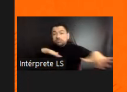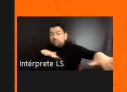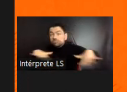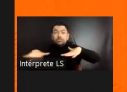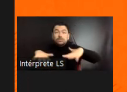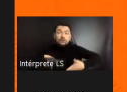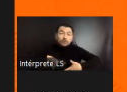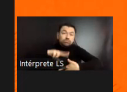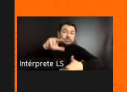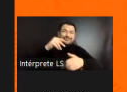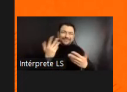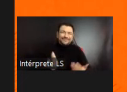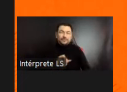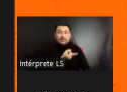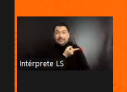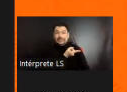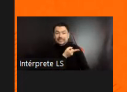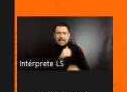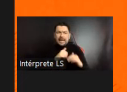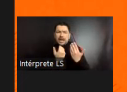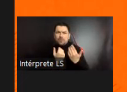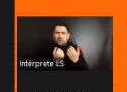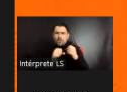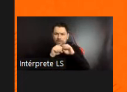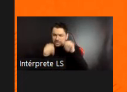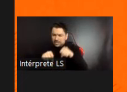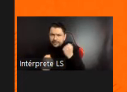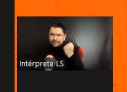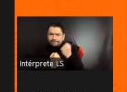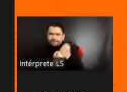emergencias. Creo que en una situación